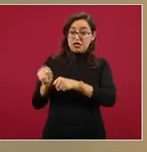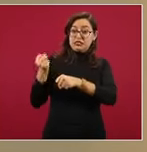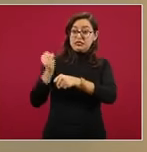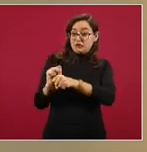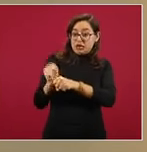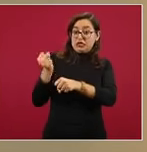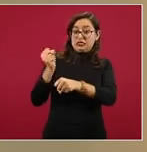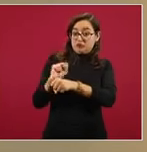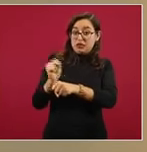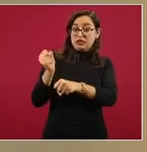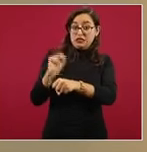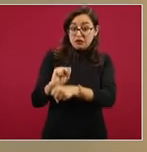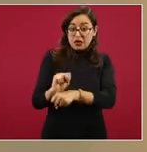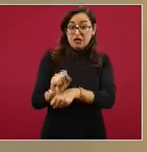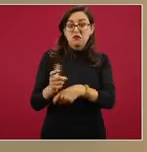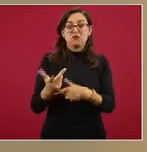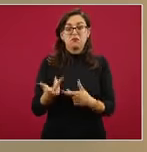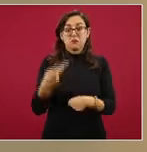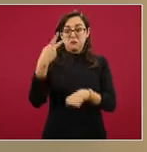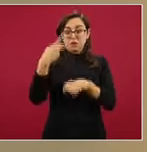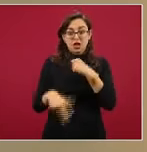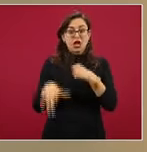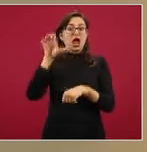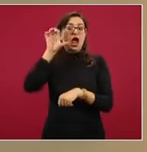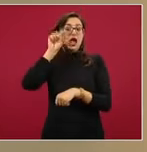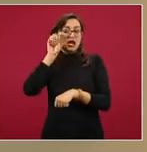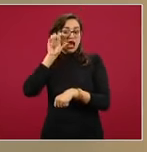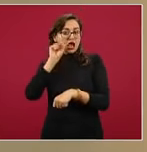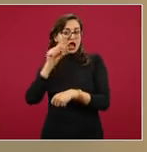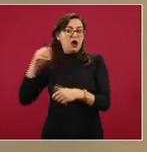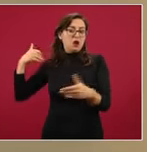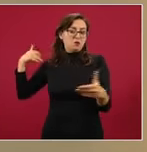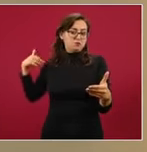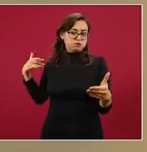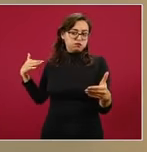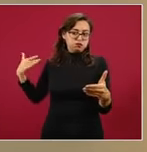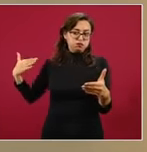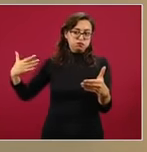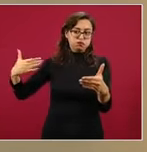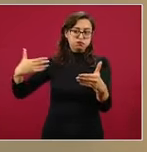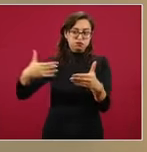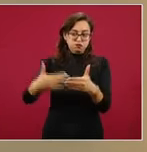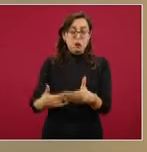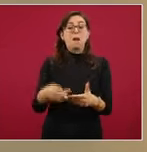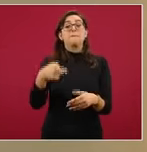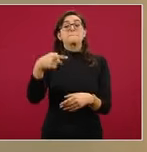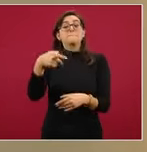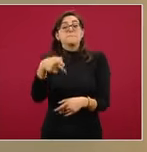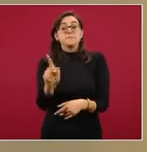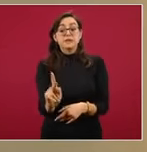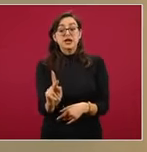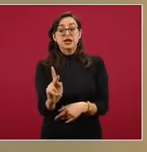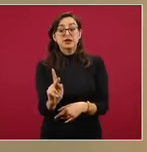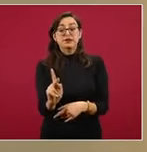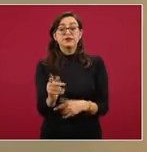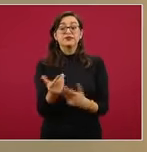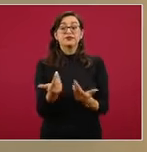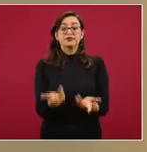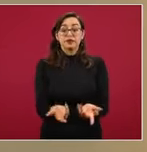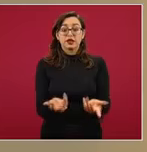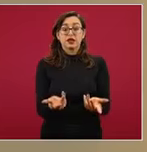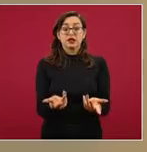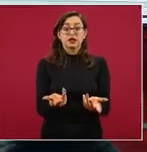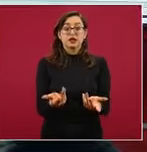que ha estado en el nivel de riesgo naranja durante muchas semanas, pero que han estado